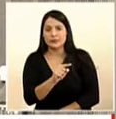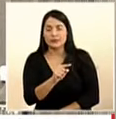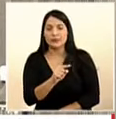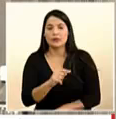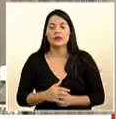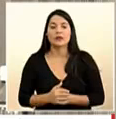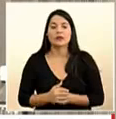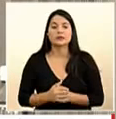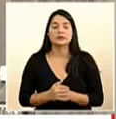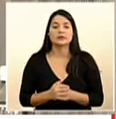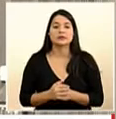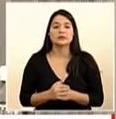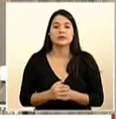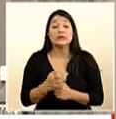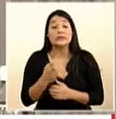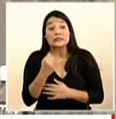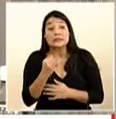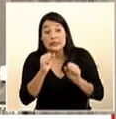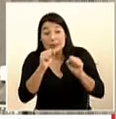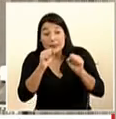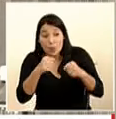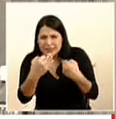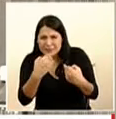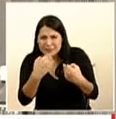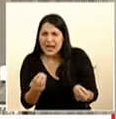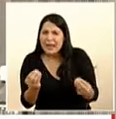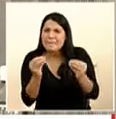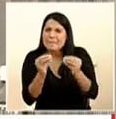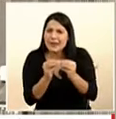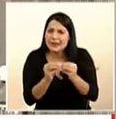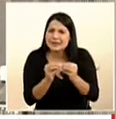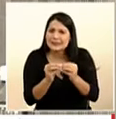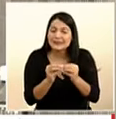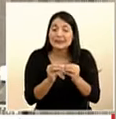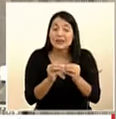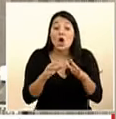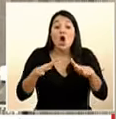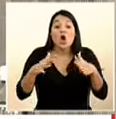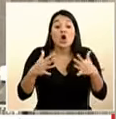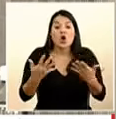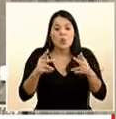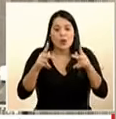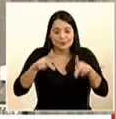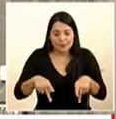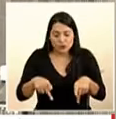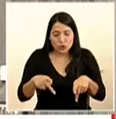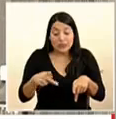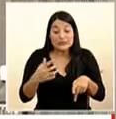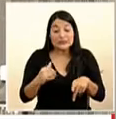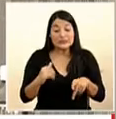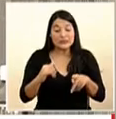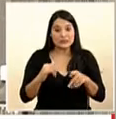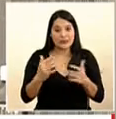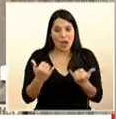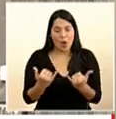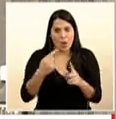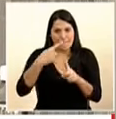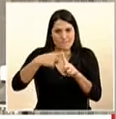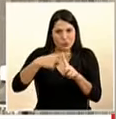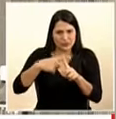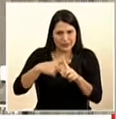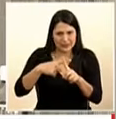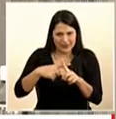la siguiente ampliarse si puede ampliar sobre el modo en que las personas positivas no hospitalizadas están realizando su cuarentena